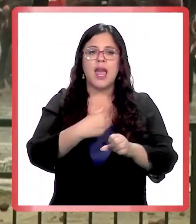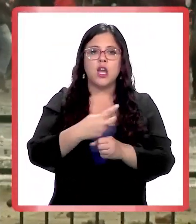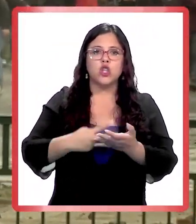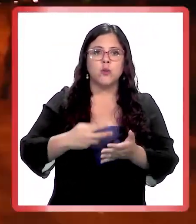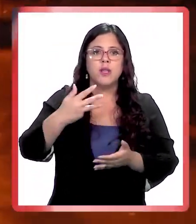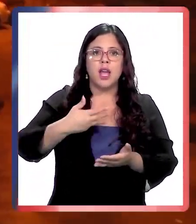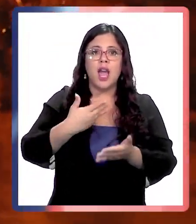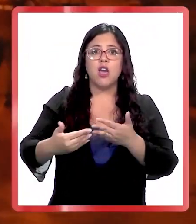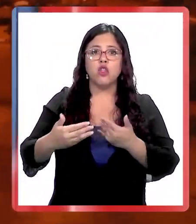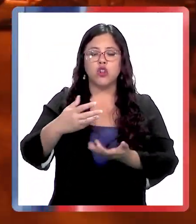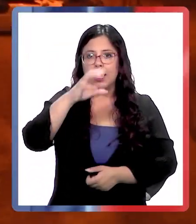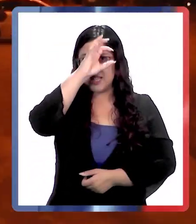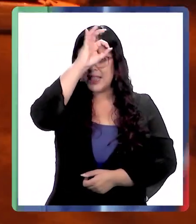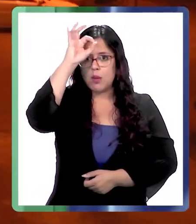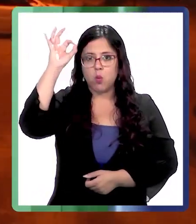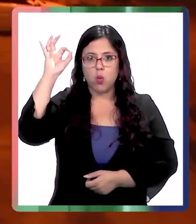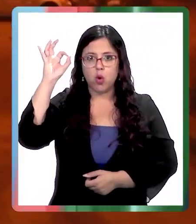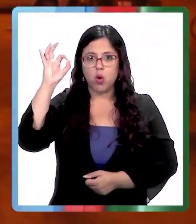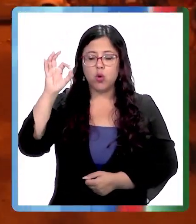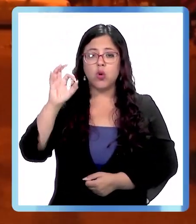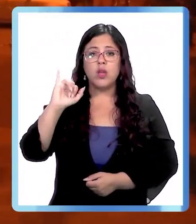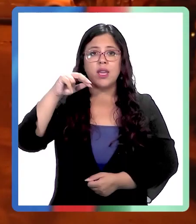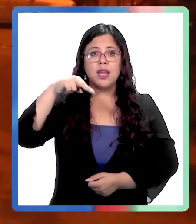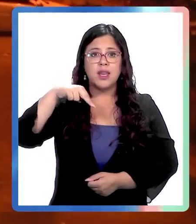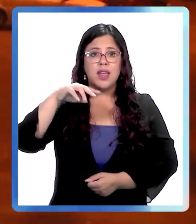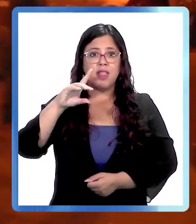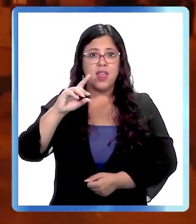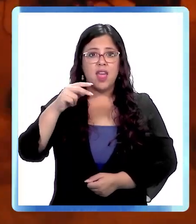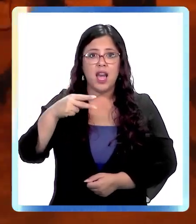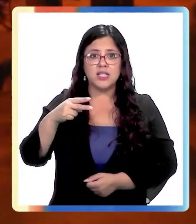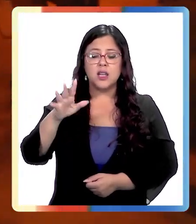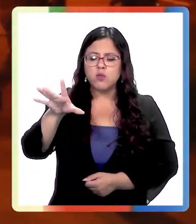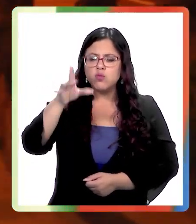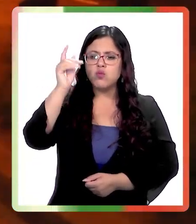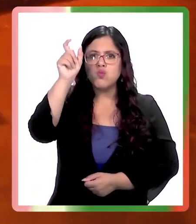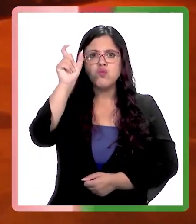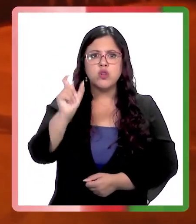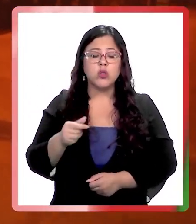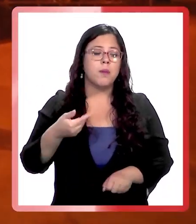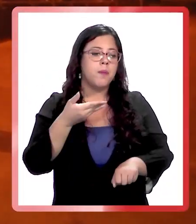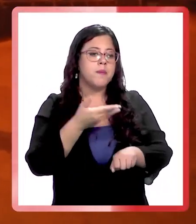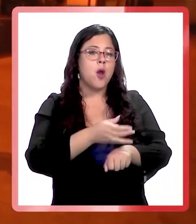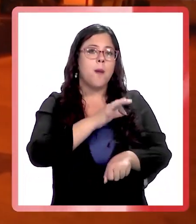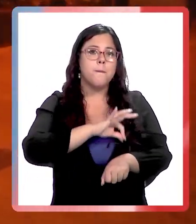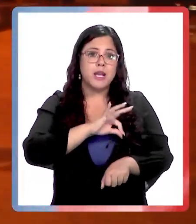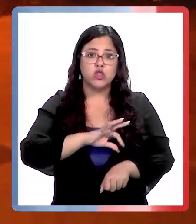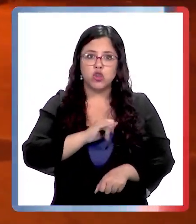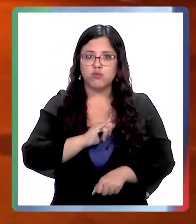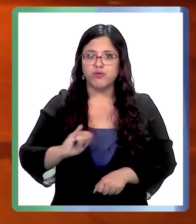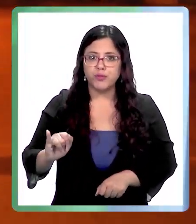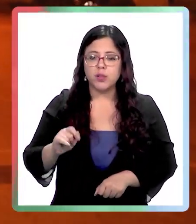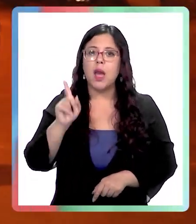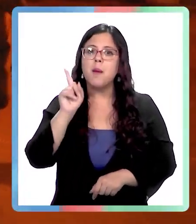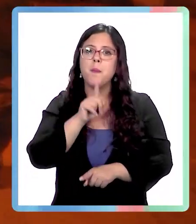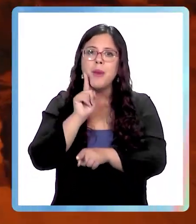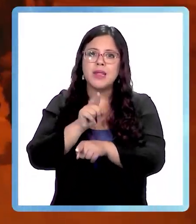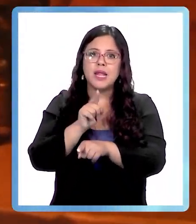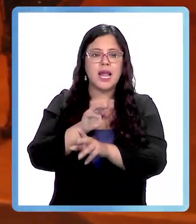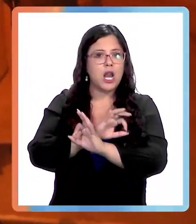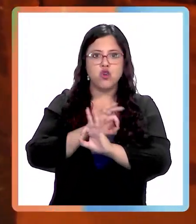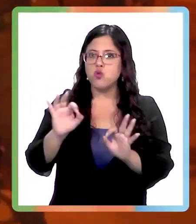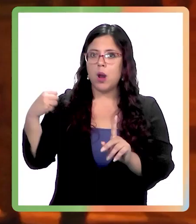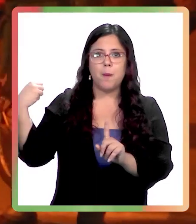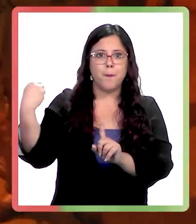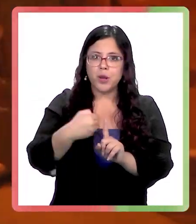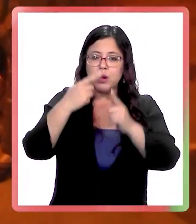año 2019 en la ciudad de Temuco. El INDH descubrió que el denunciante, que solicitó una pensión de gracia, mintió